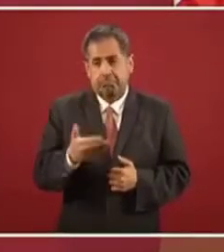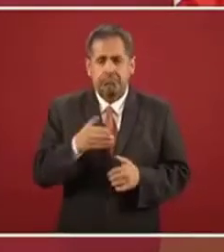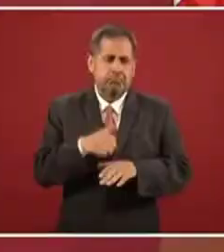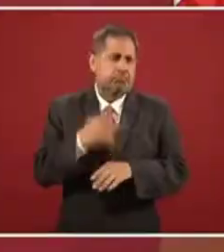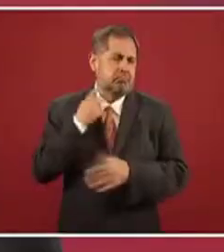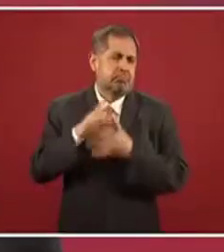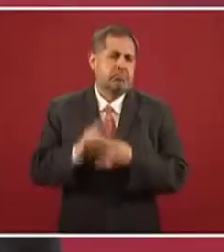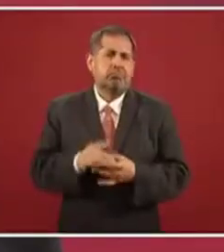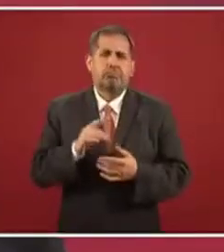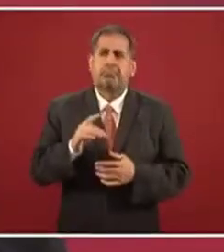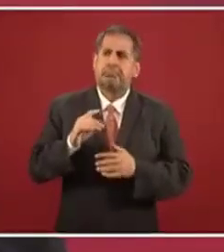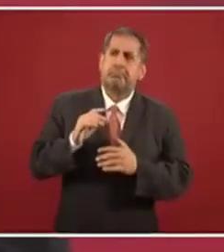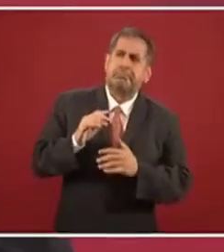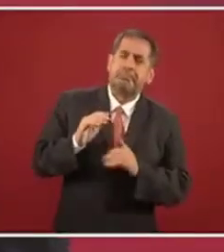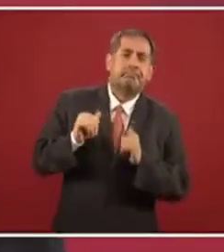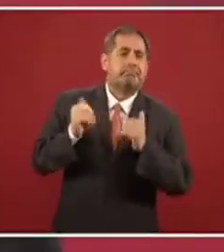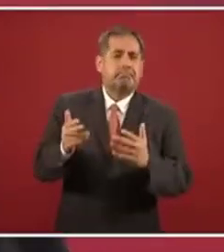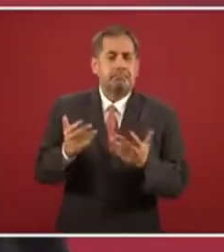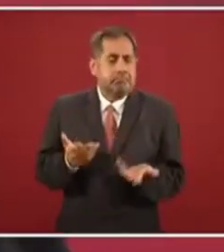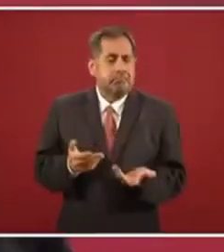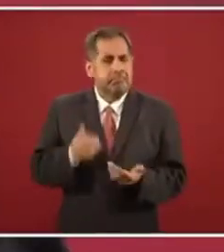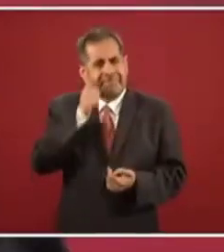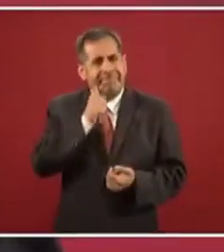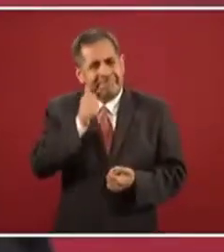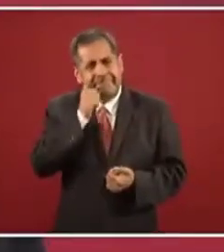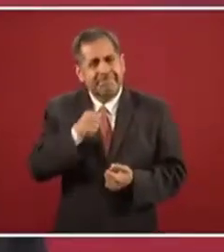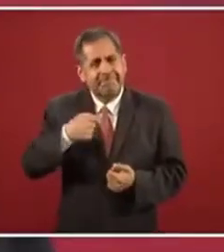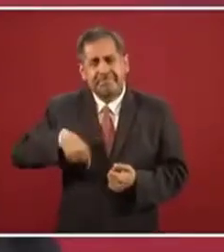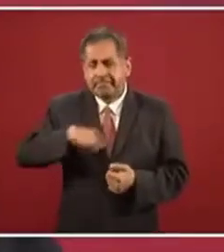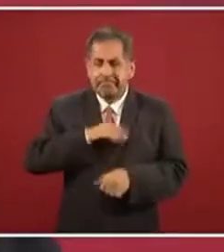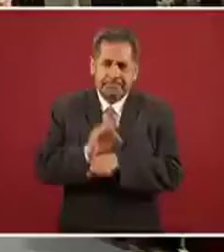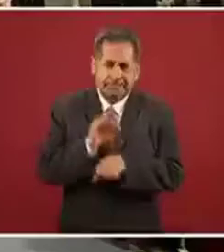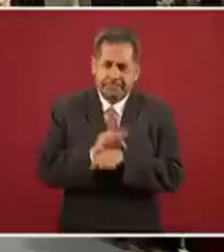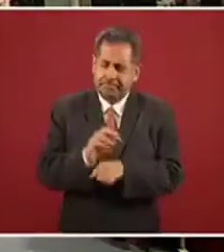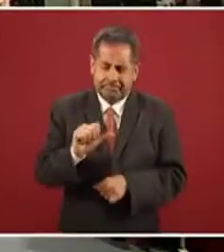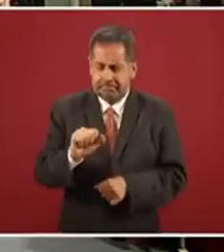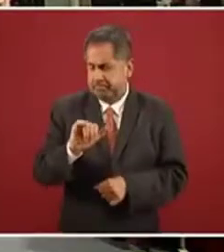política exterior. Y es lo que estamos defendiendo, nada más es lo que estamos defendiendo.